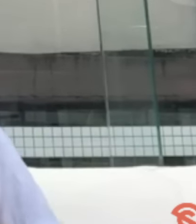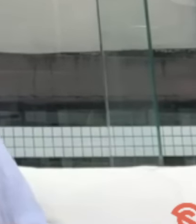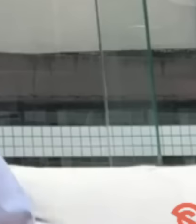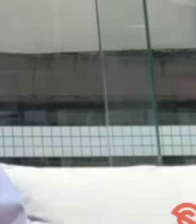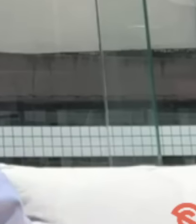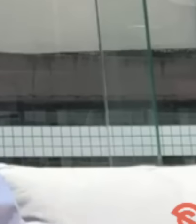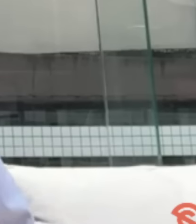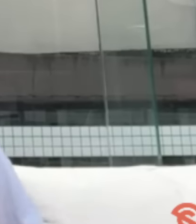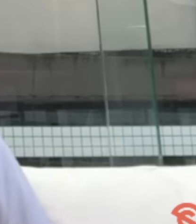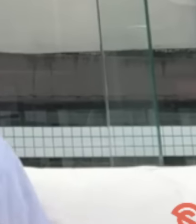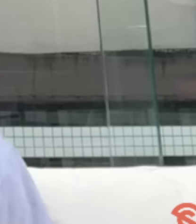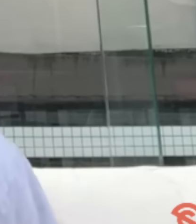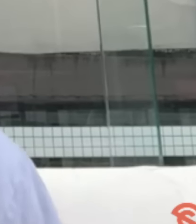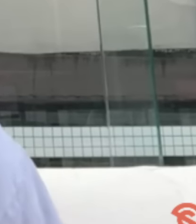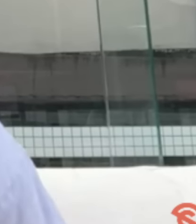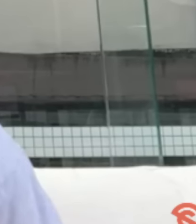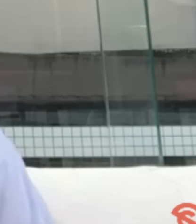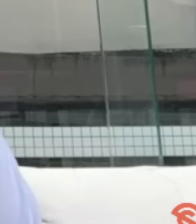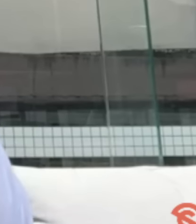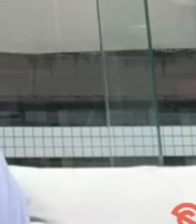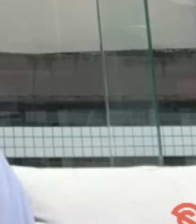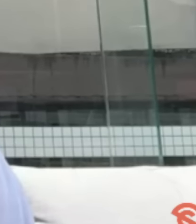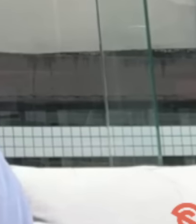con mucho respeto,